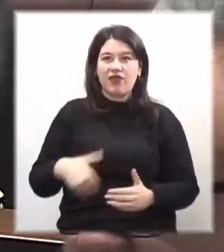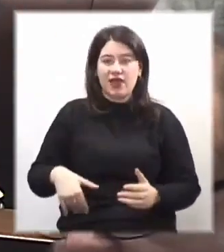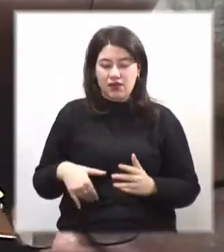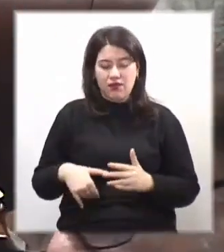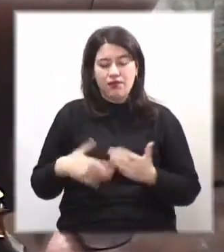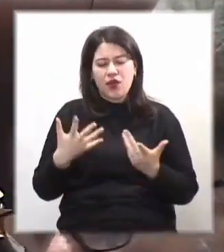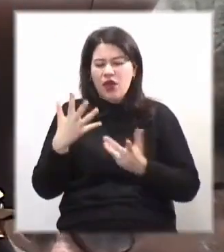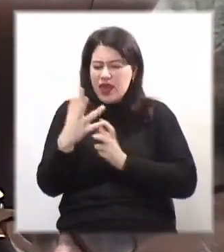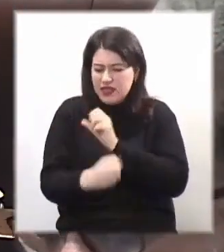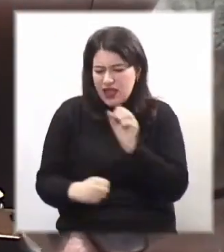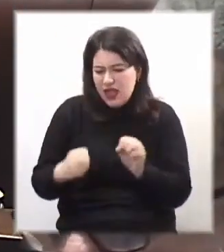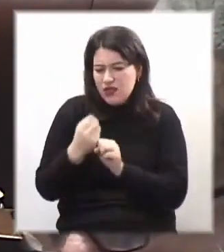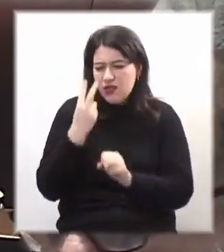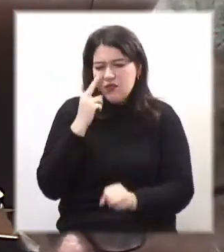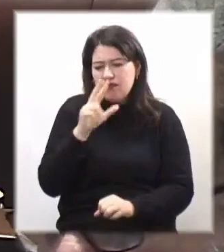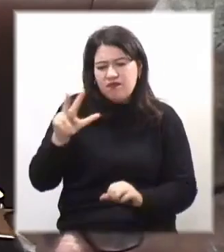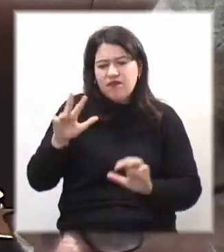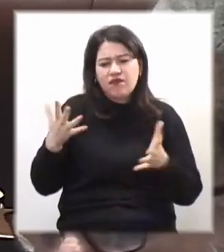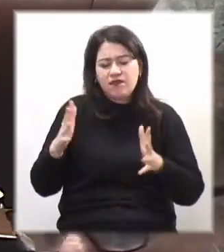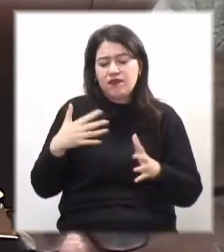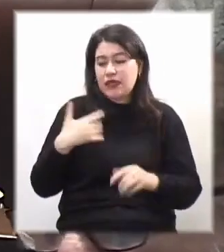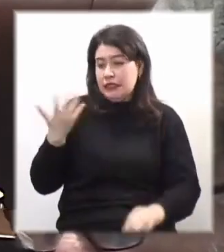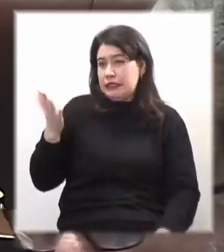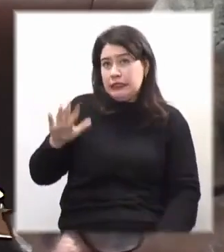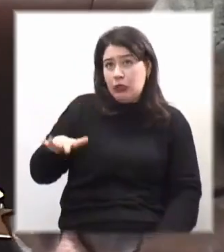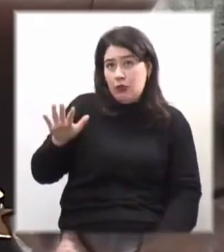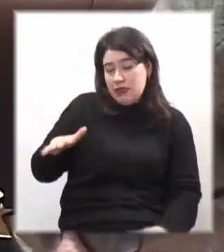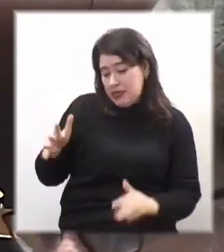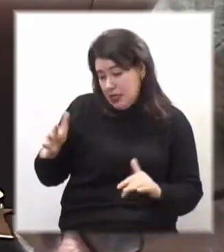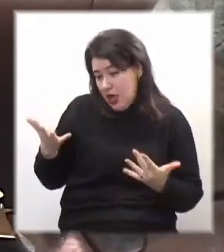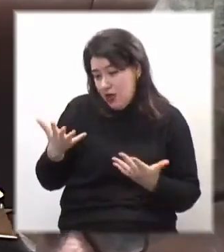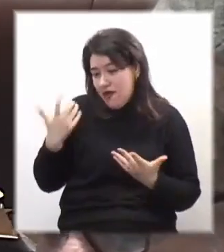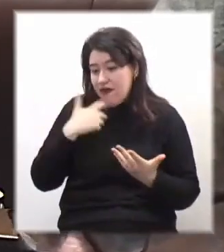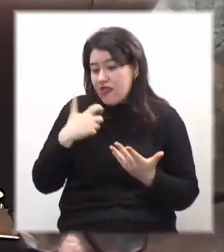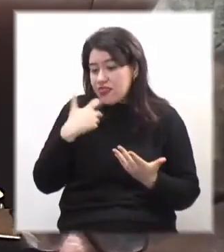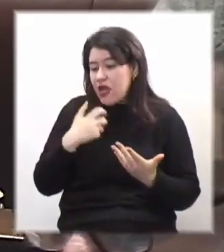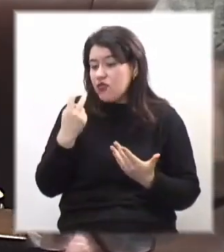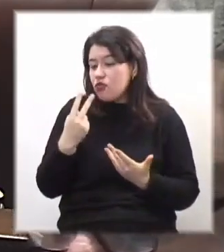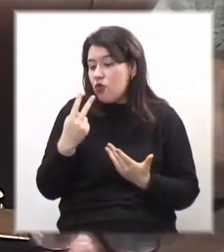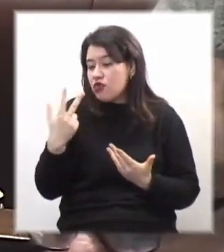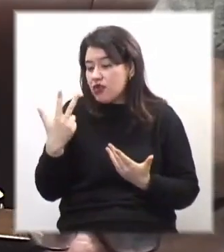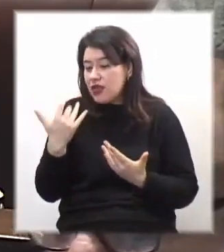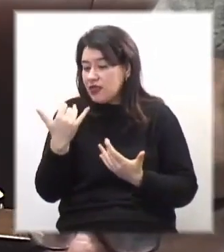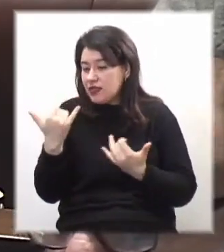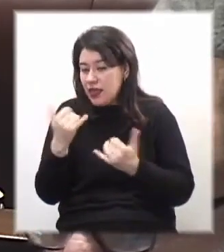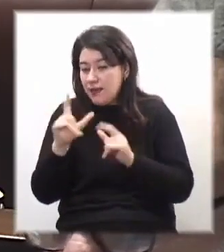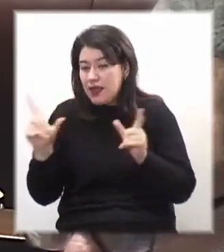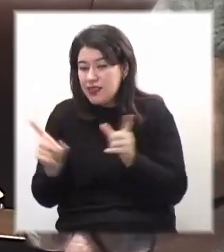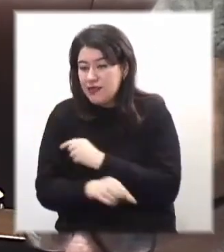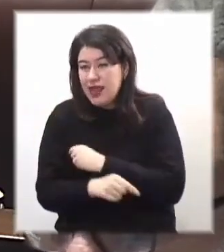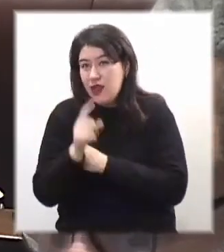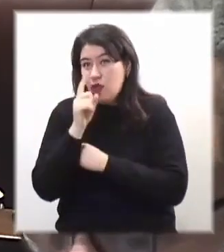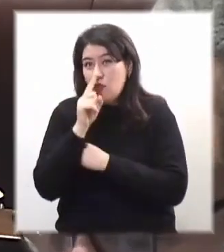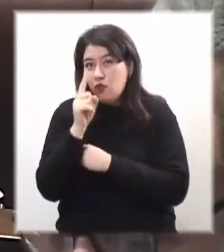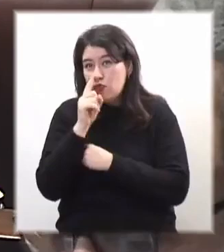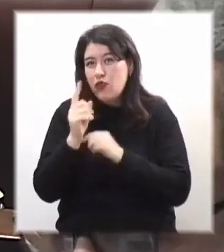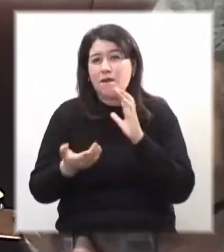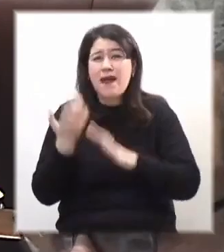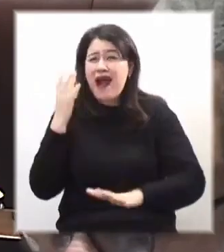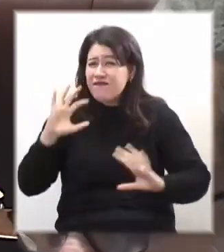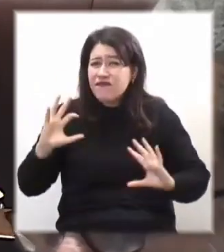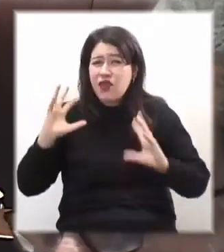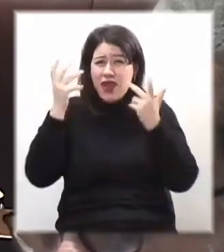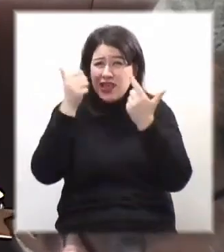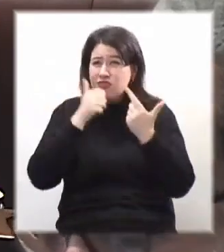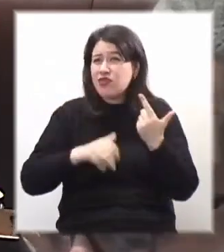en los primeros cinco meses todavía nos quedan tres días dos días más para terminar el mes de junio que es uno de los más violentos